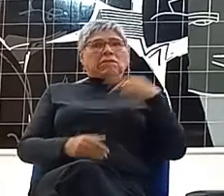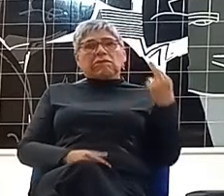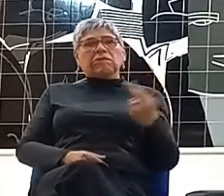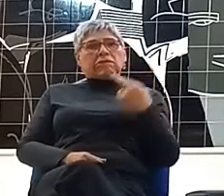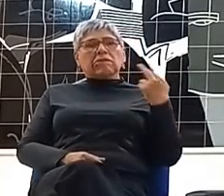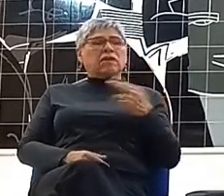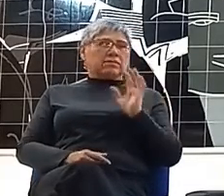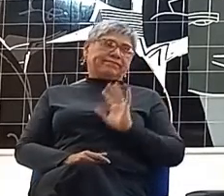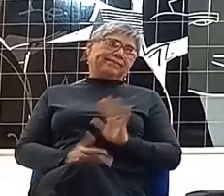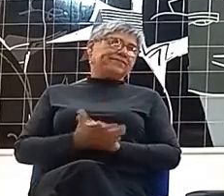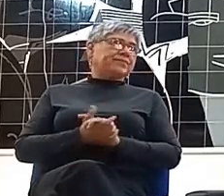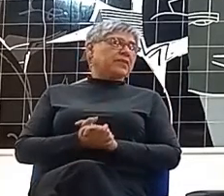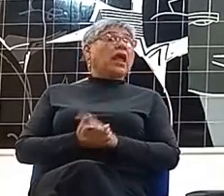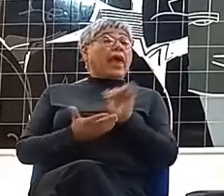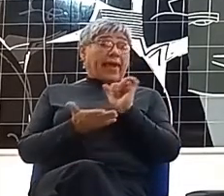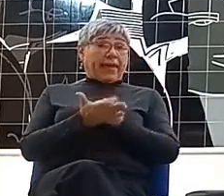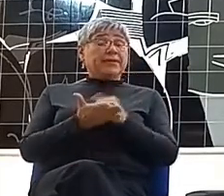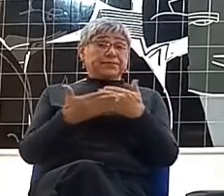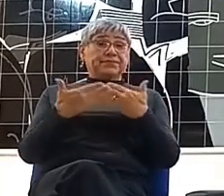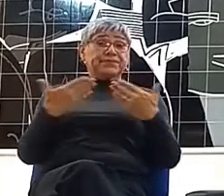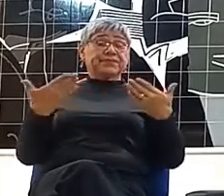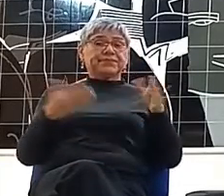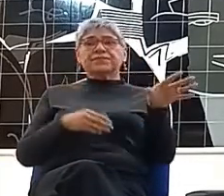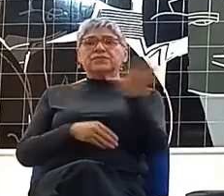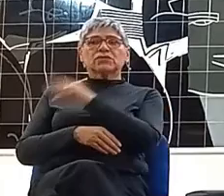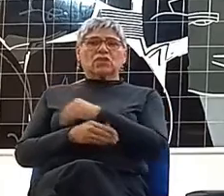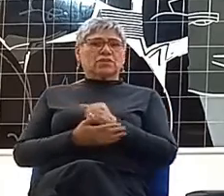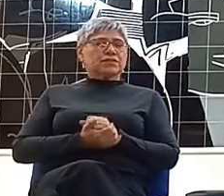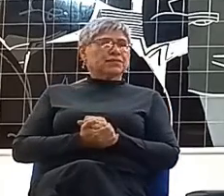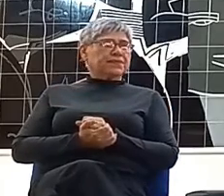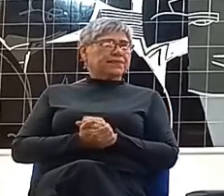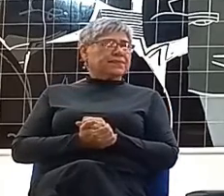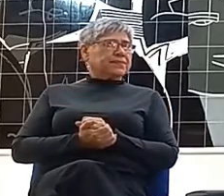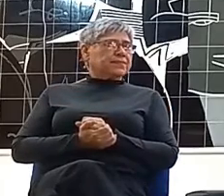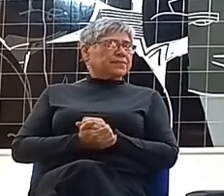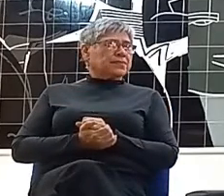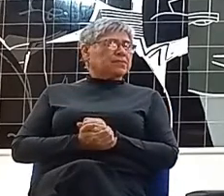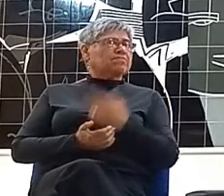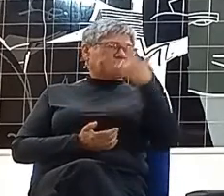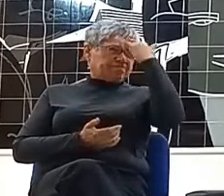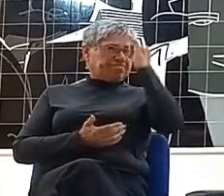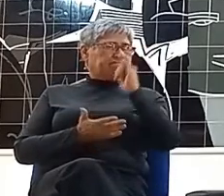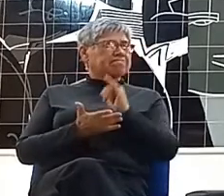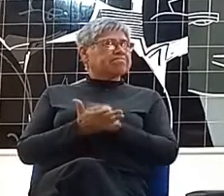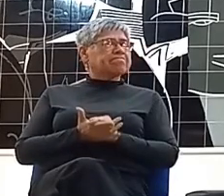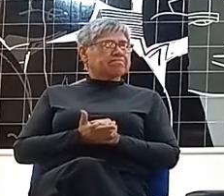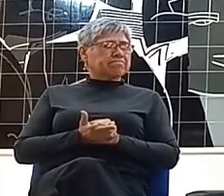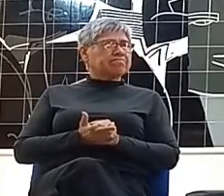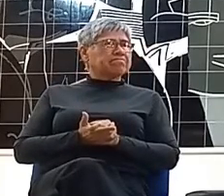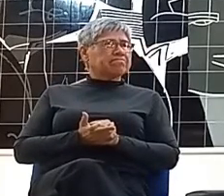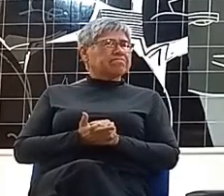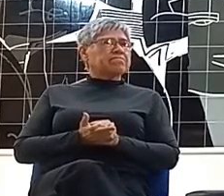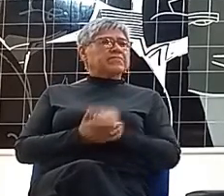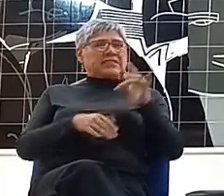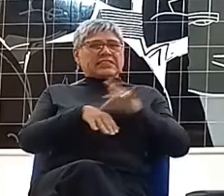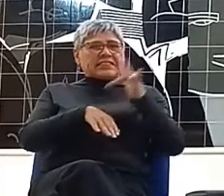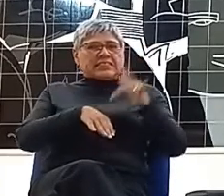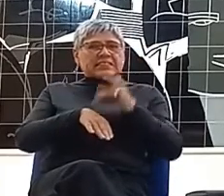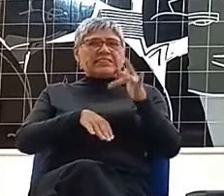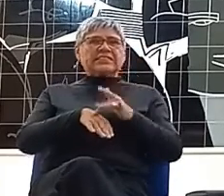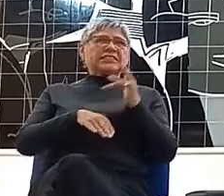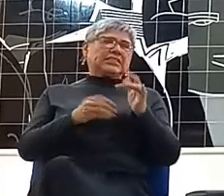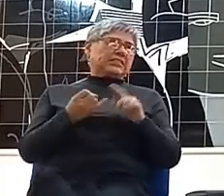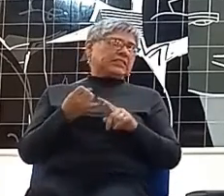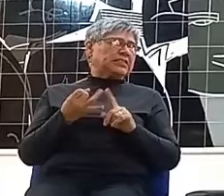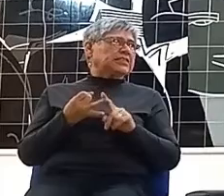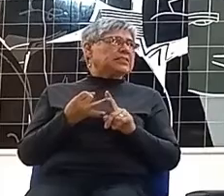repentinos. Yo creo que eso nos va a servir a todos. Creo que lo que se viene haciendo con estímulos, con